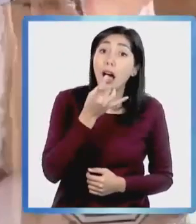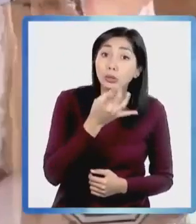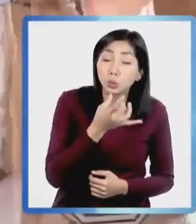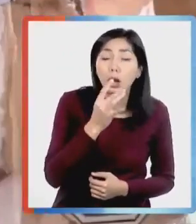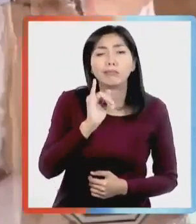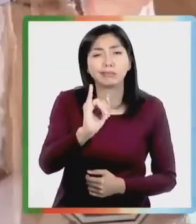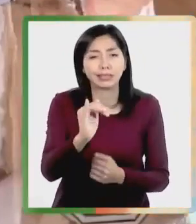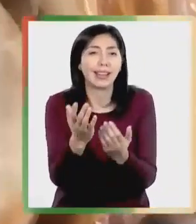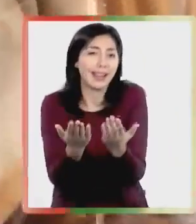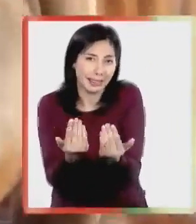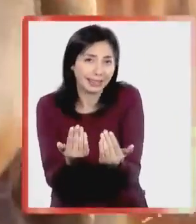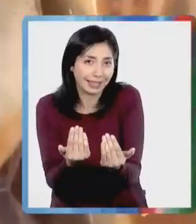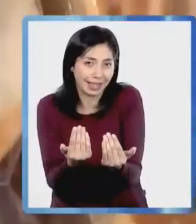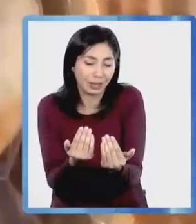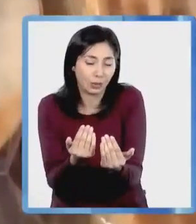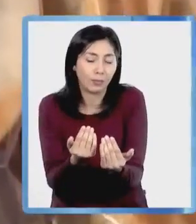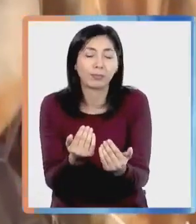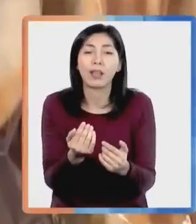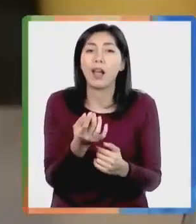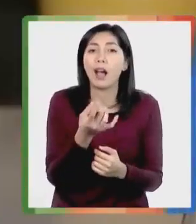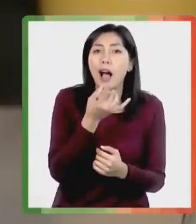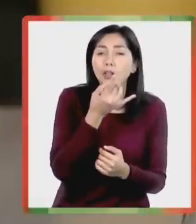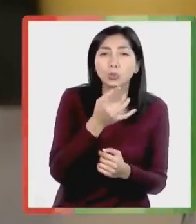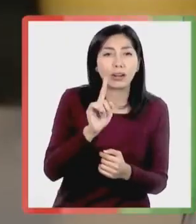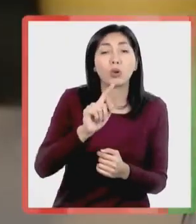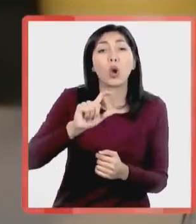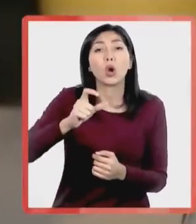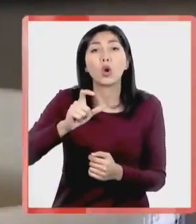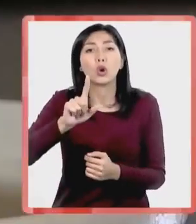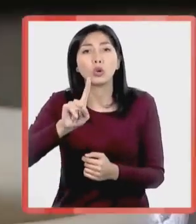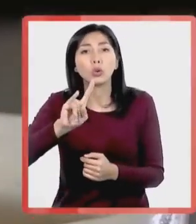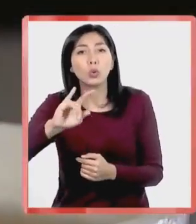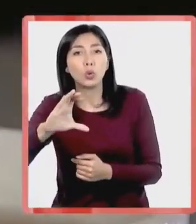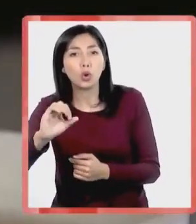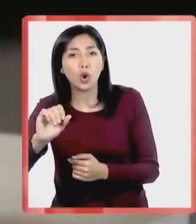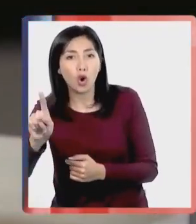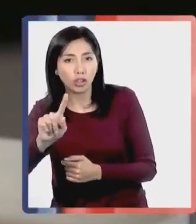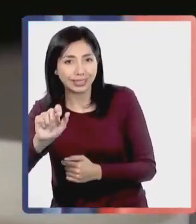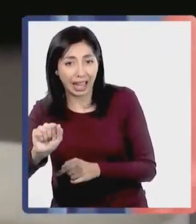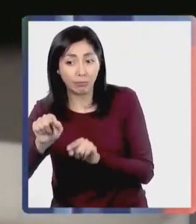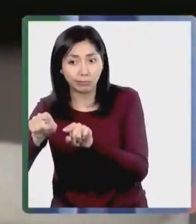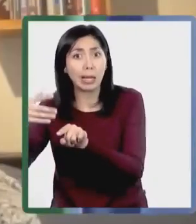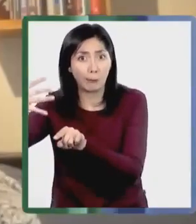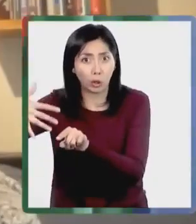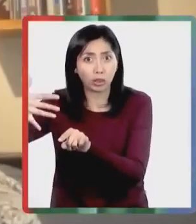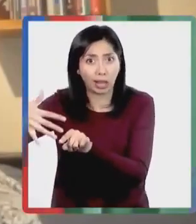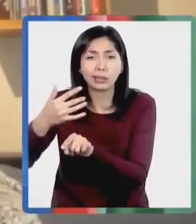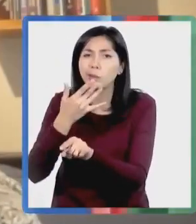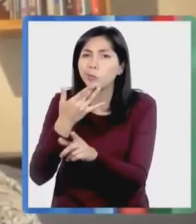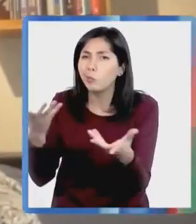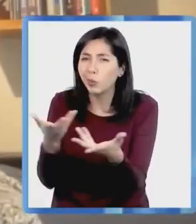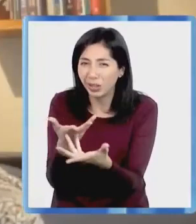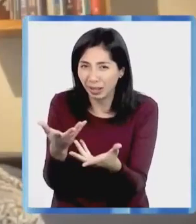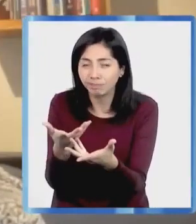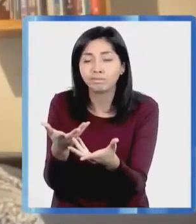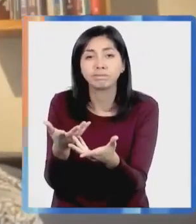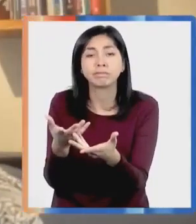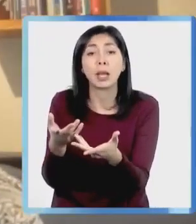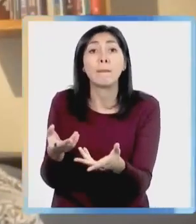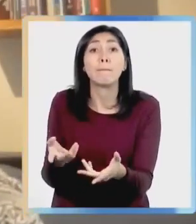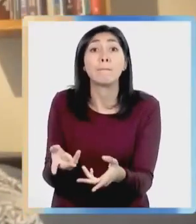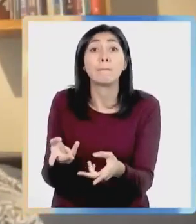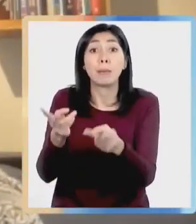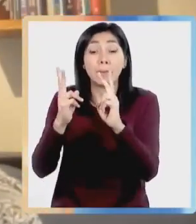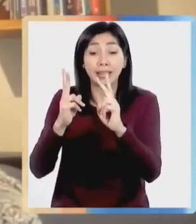un macronutriente necesario, o sea, más bien que el azúcar es la glucosa. La glucosa es importante porque